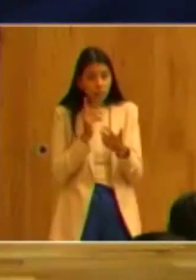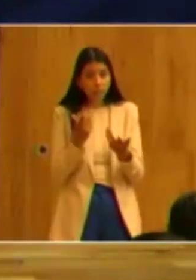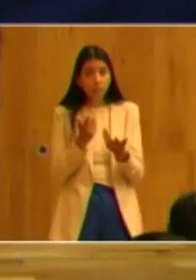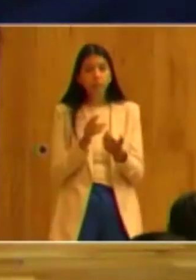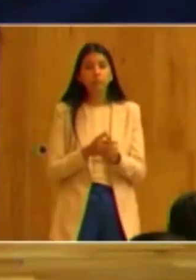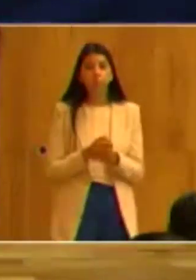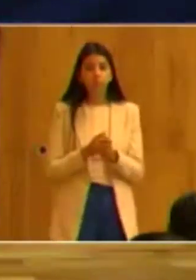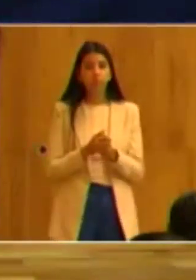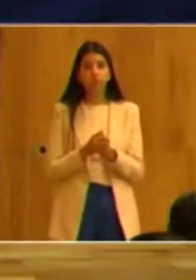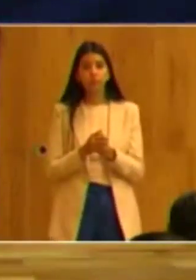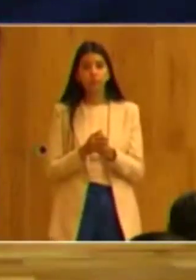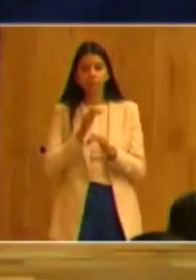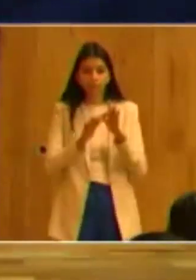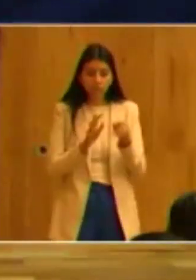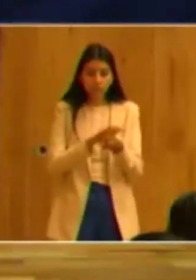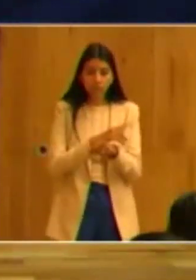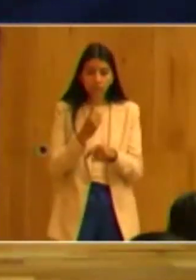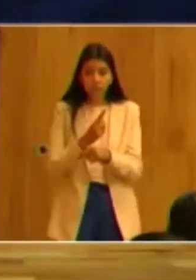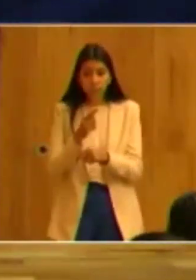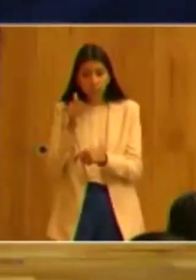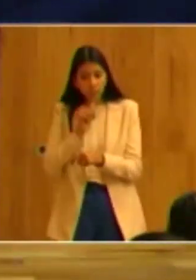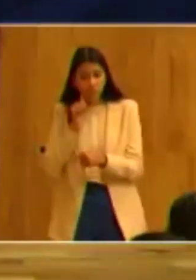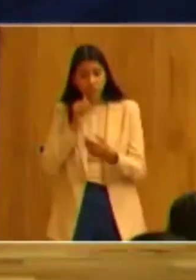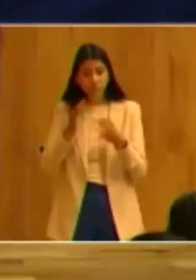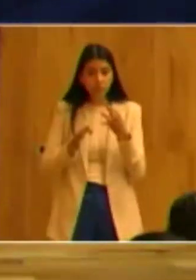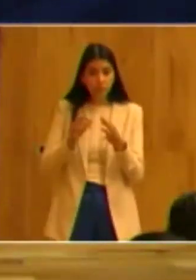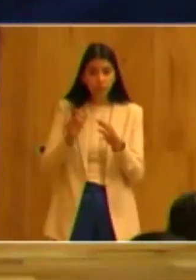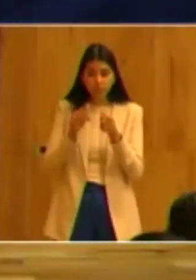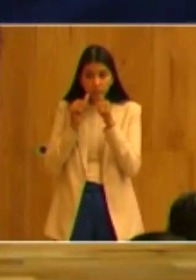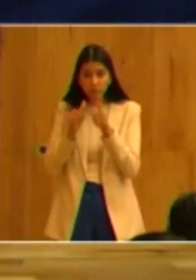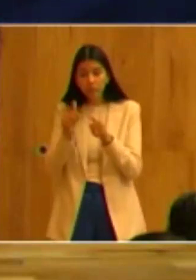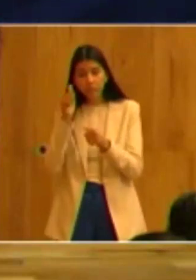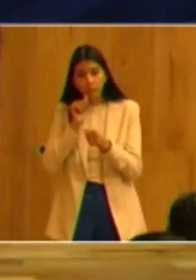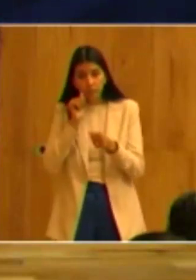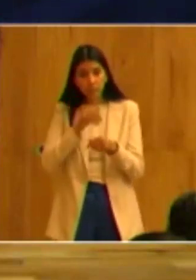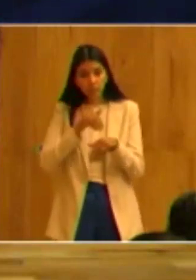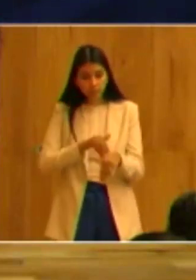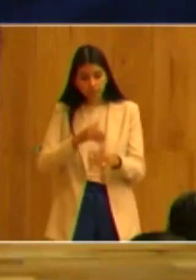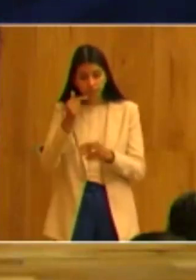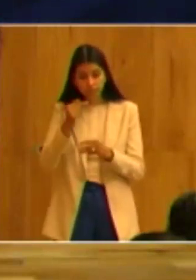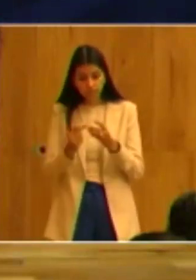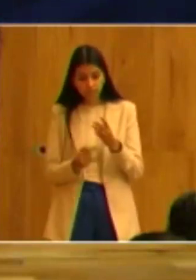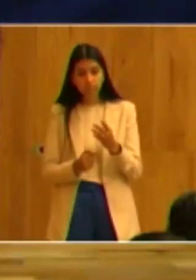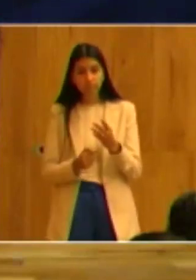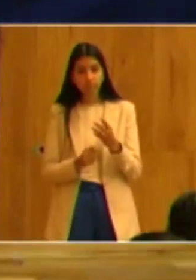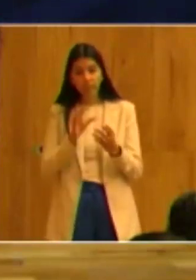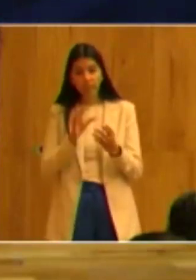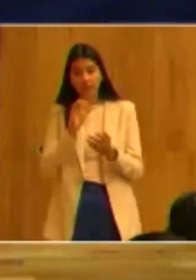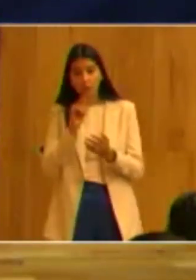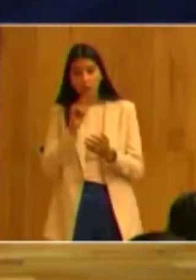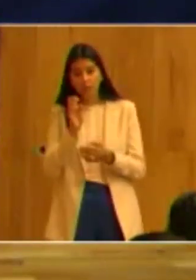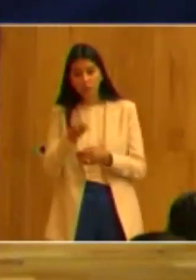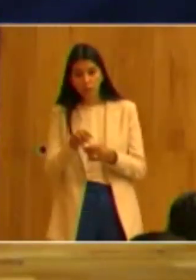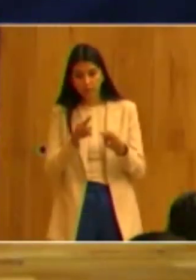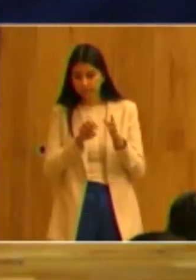procedencia, porque los jueces siempre en nuestro actuar también nos regimos por los principios de actuación, que, como el de legalidad